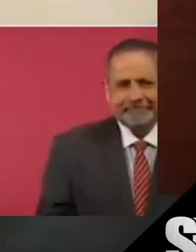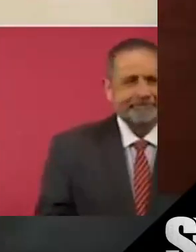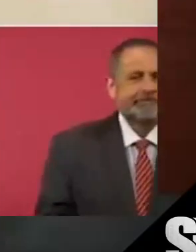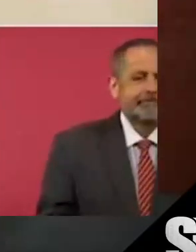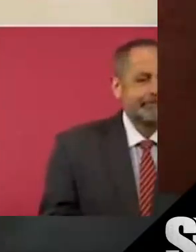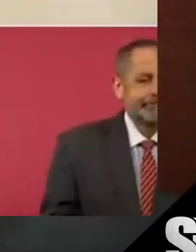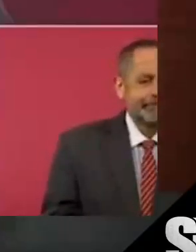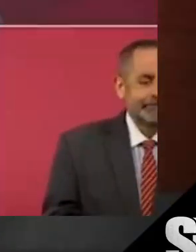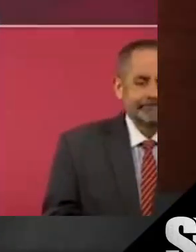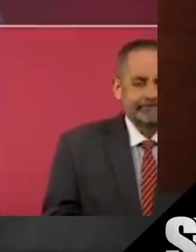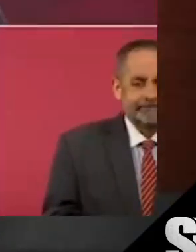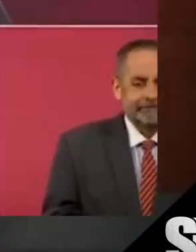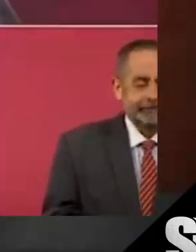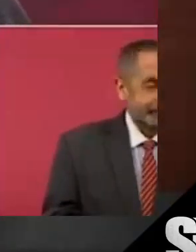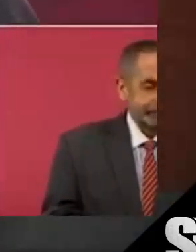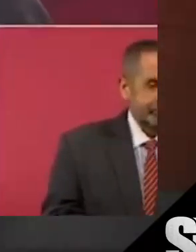Lo que decía